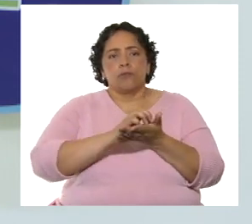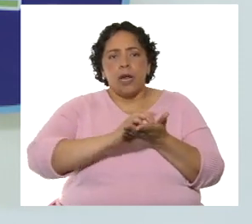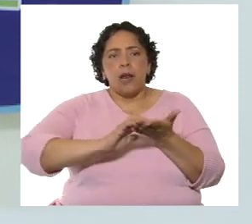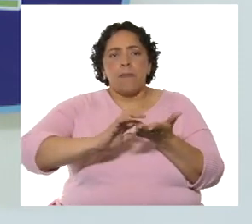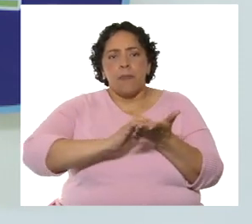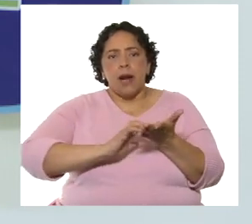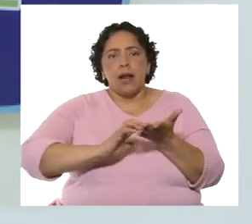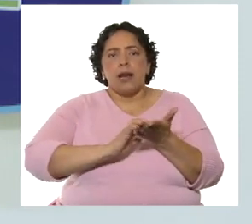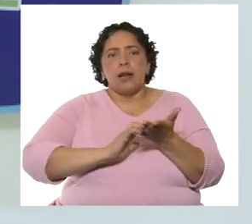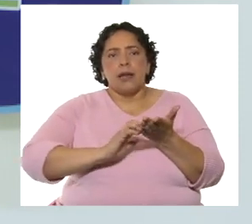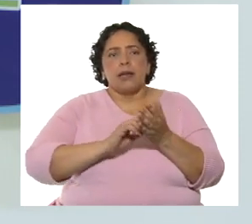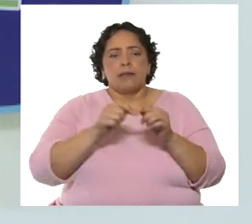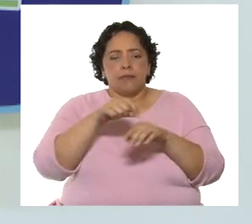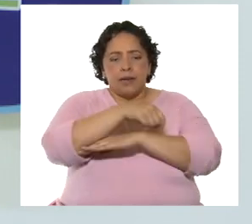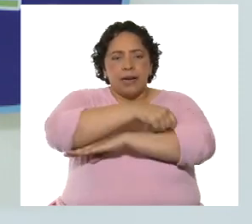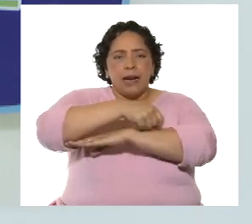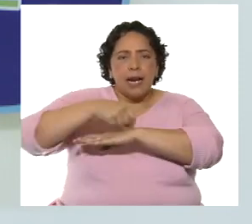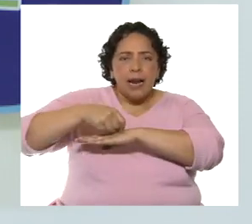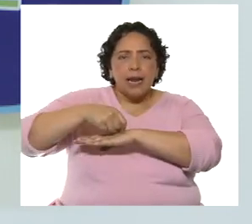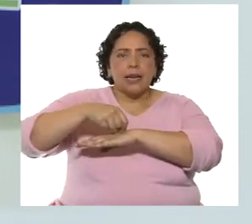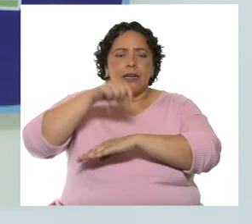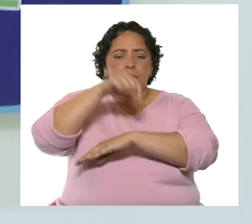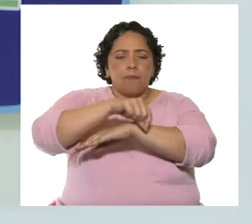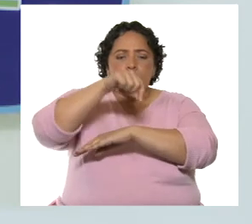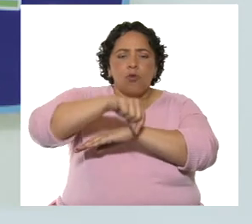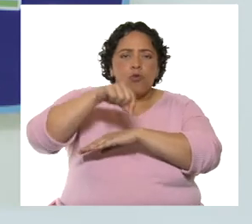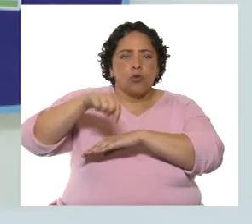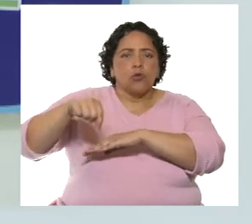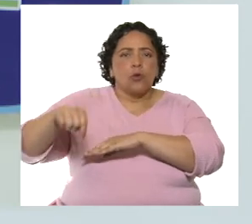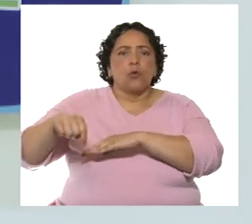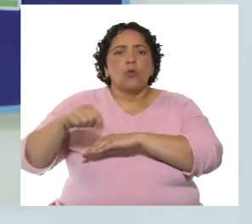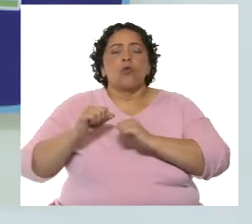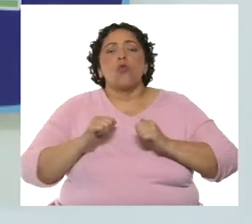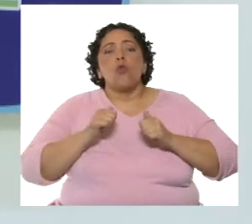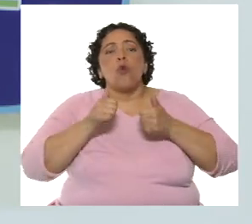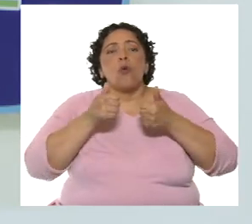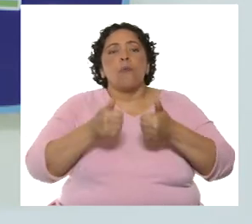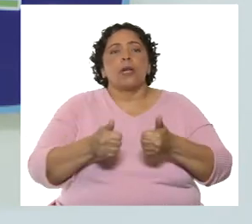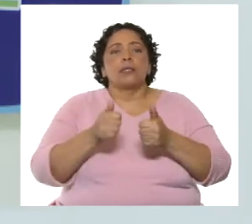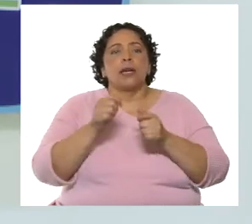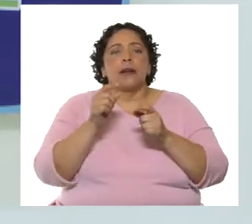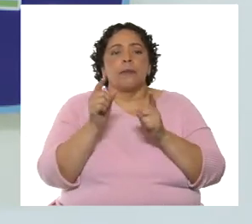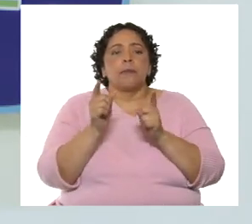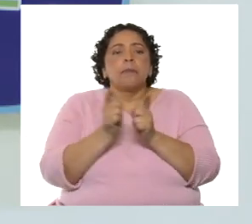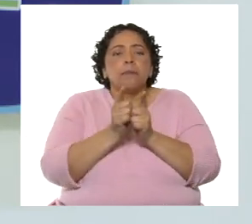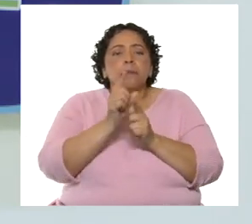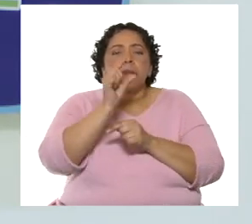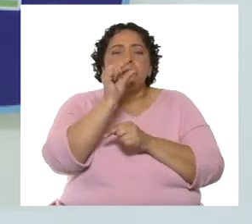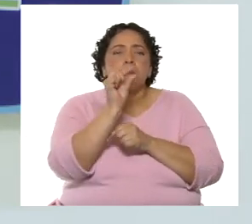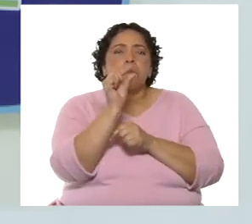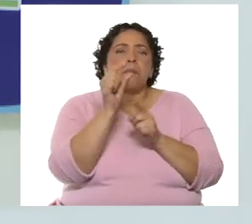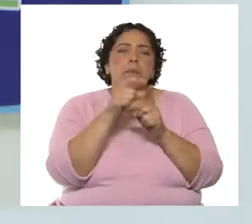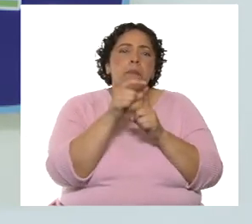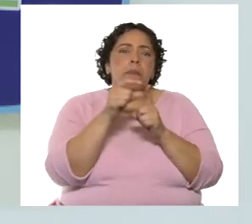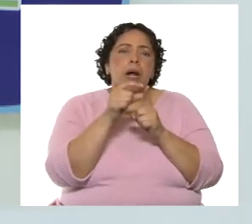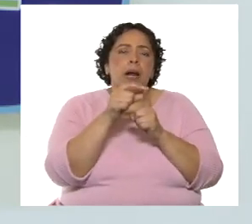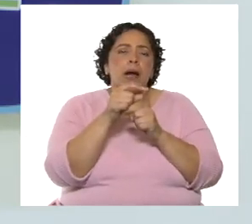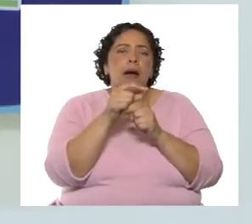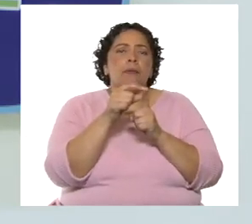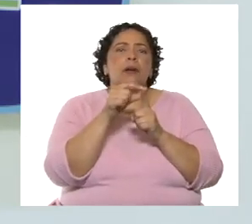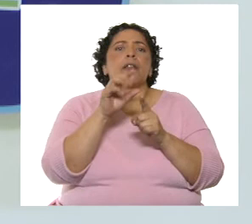el código braille en la regleta, utilizando el punzón, comenzar con pequeñas palabras, luego vamos a ir aumentando